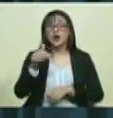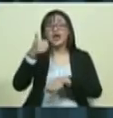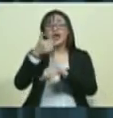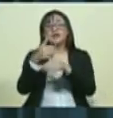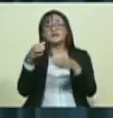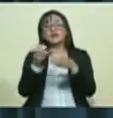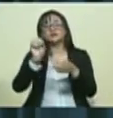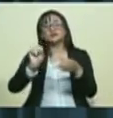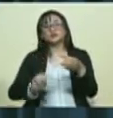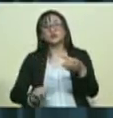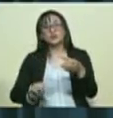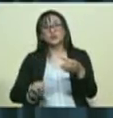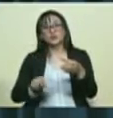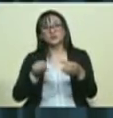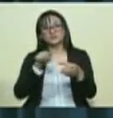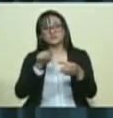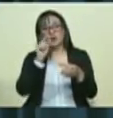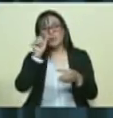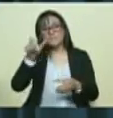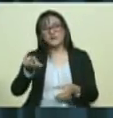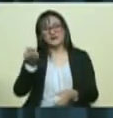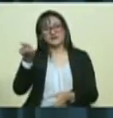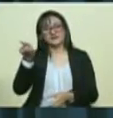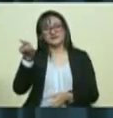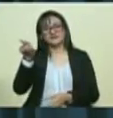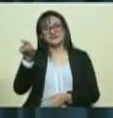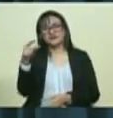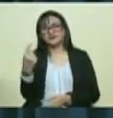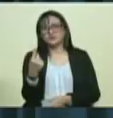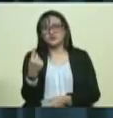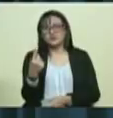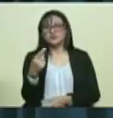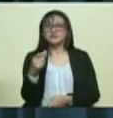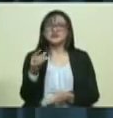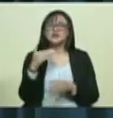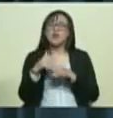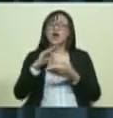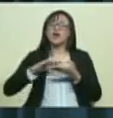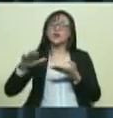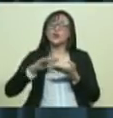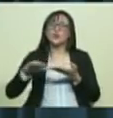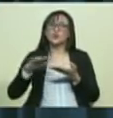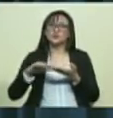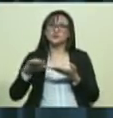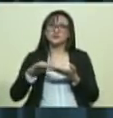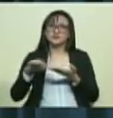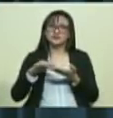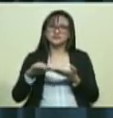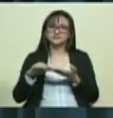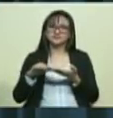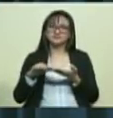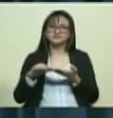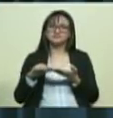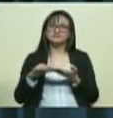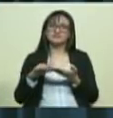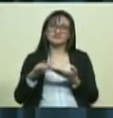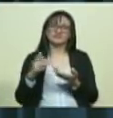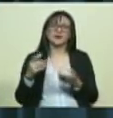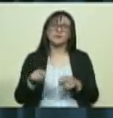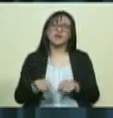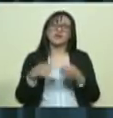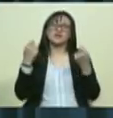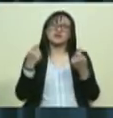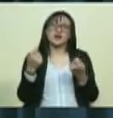del comando sur en general john kelly una excusa para tratar crear una cuña para agredir a